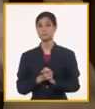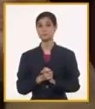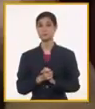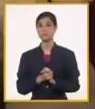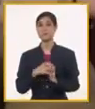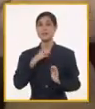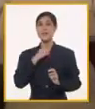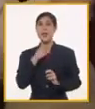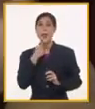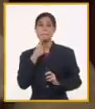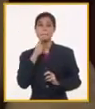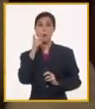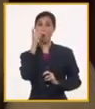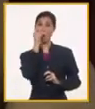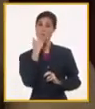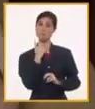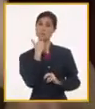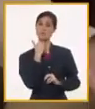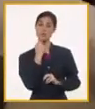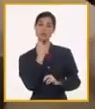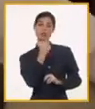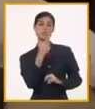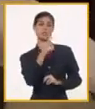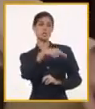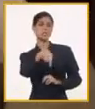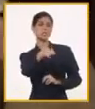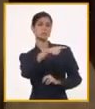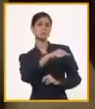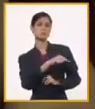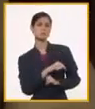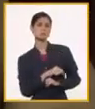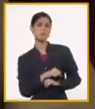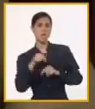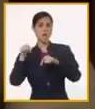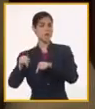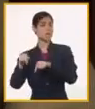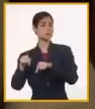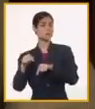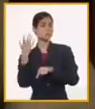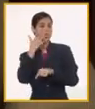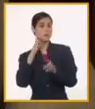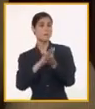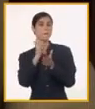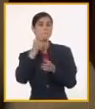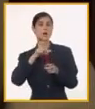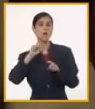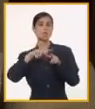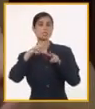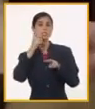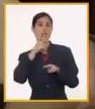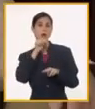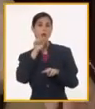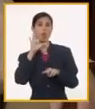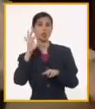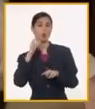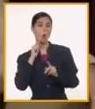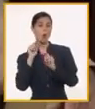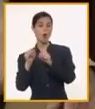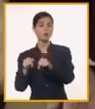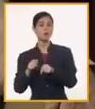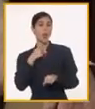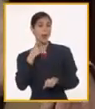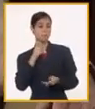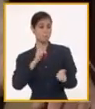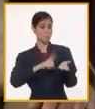le dice él a todos los guardias eso que tenía ahí, este hombre que está aquí fue el que cuando a mi